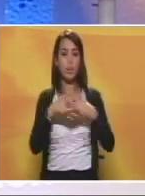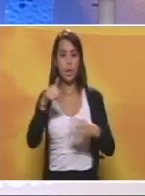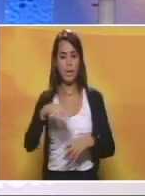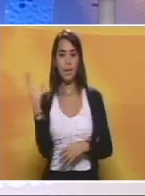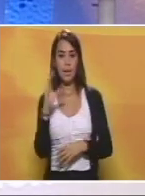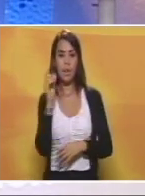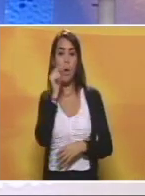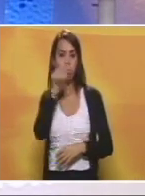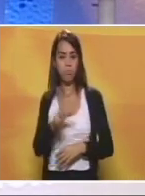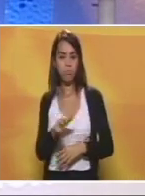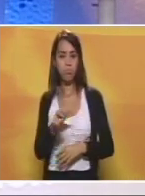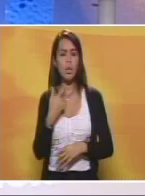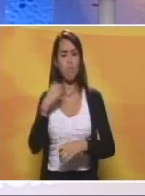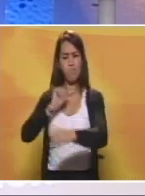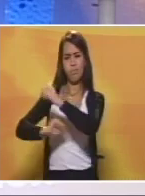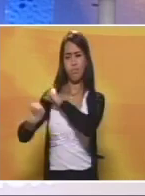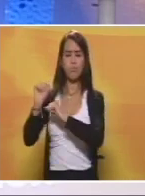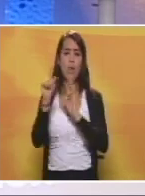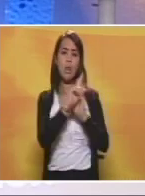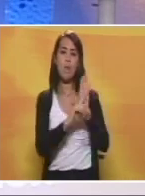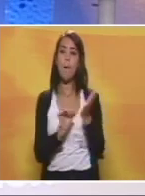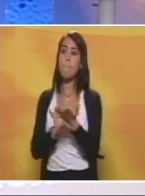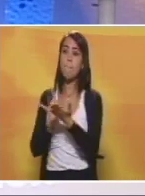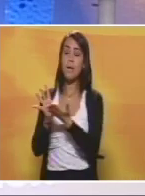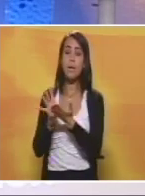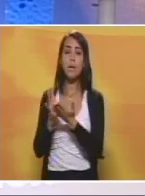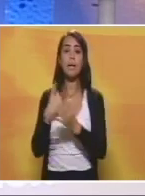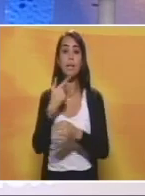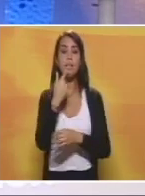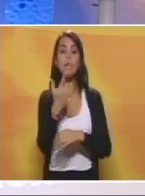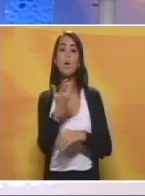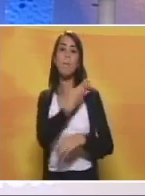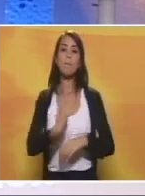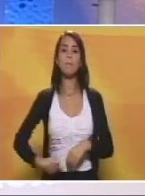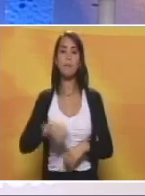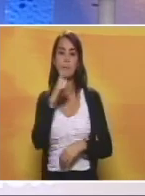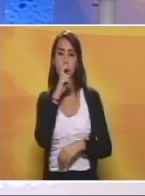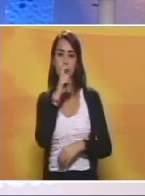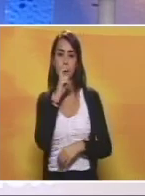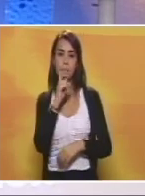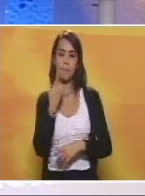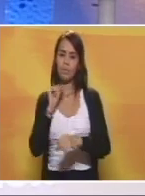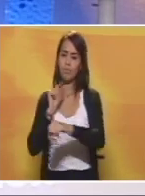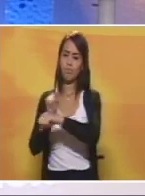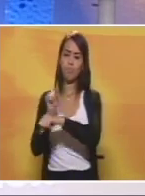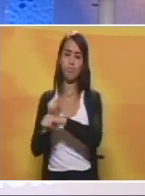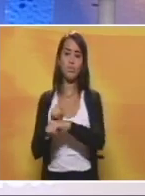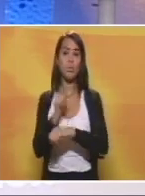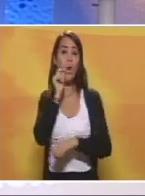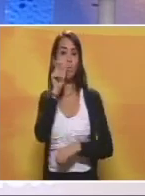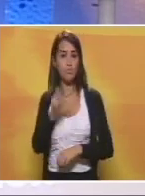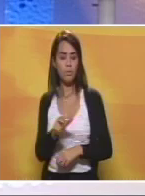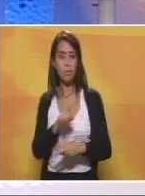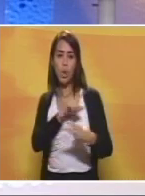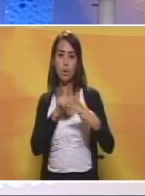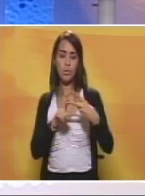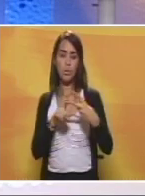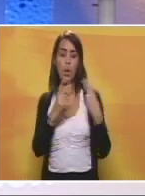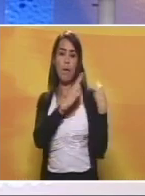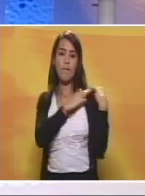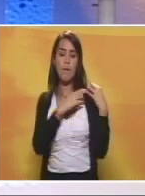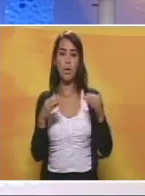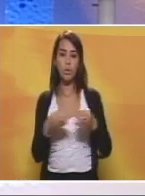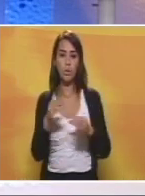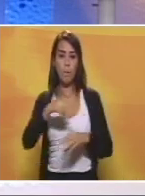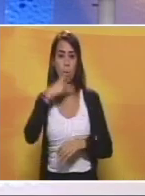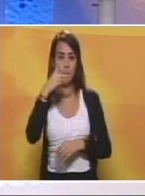caracas todd robinson rechazó la medida de expulsión ordenada por el presidente nicolás maduro en su contra y de brian naranjo jefe de la sección